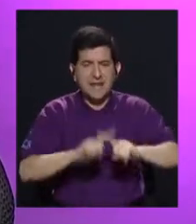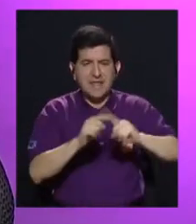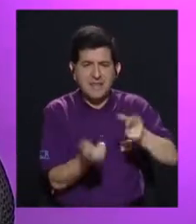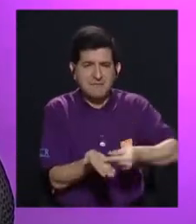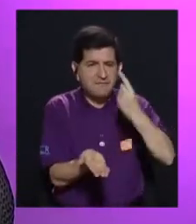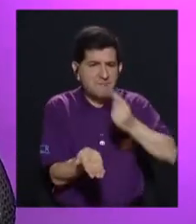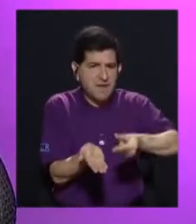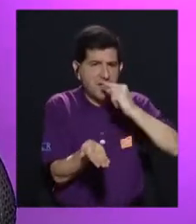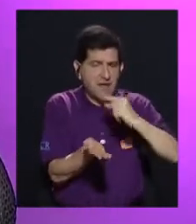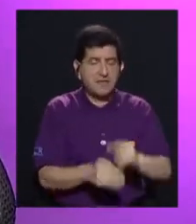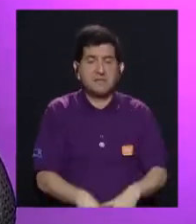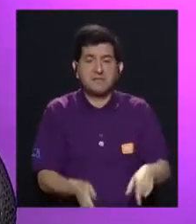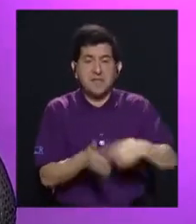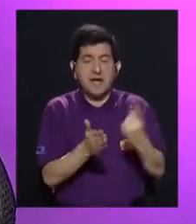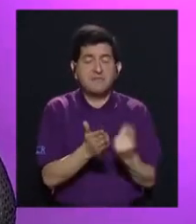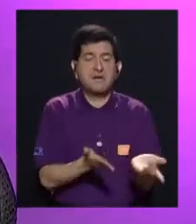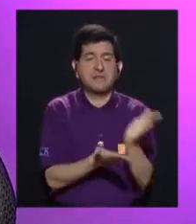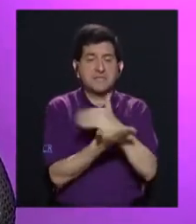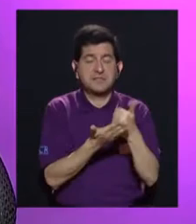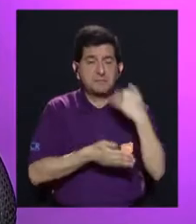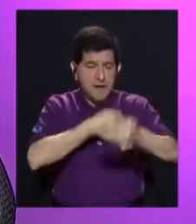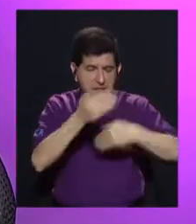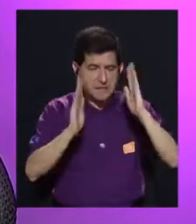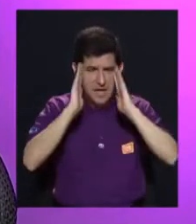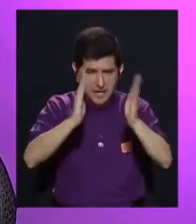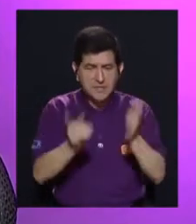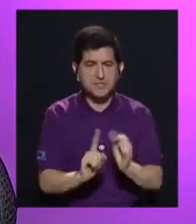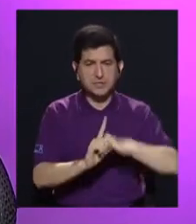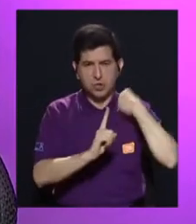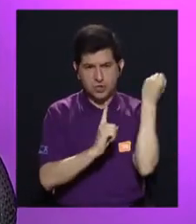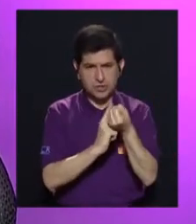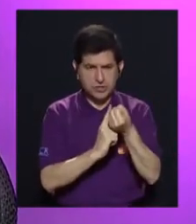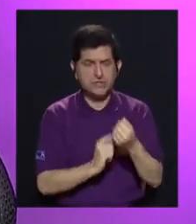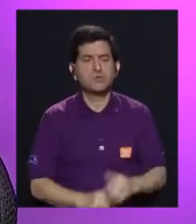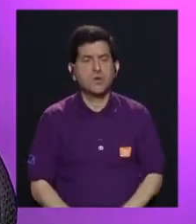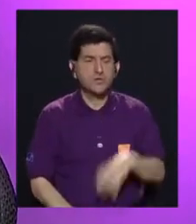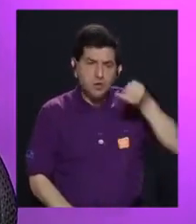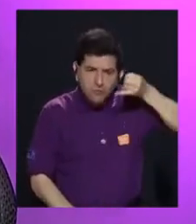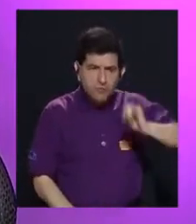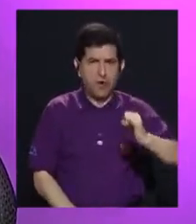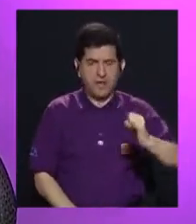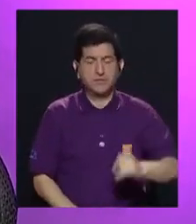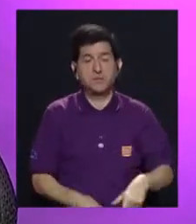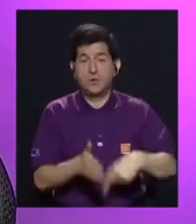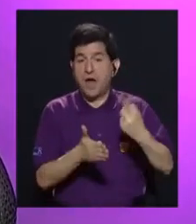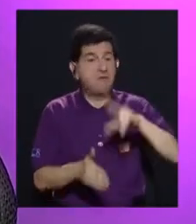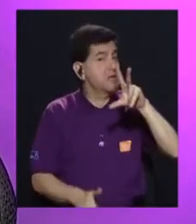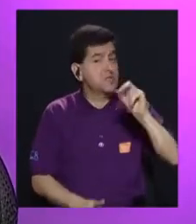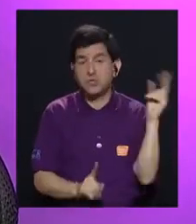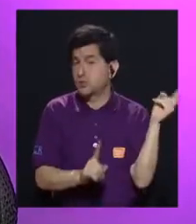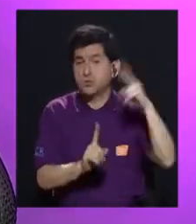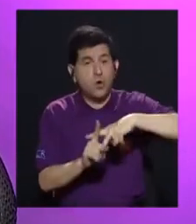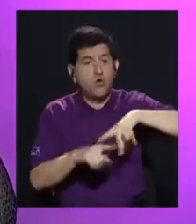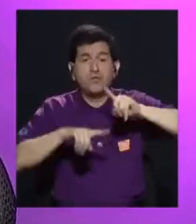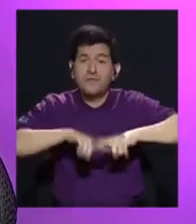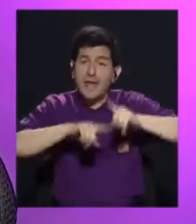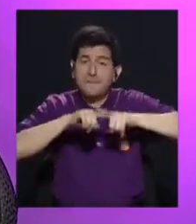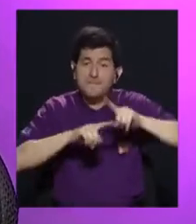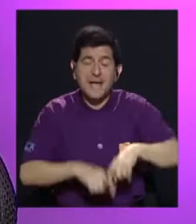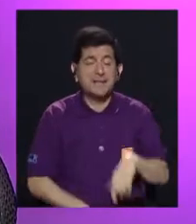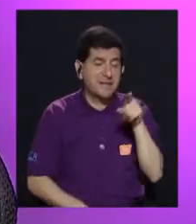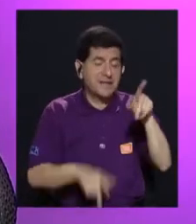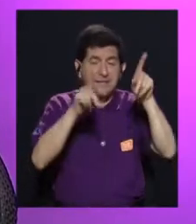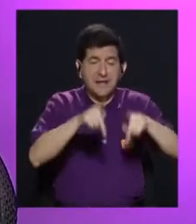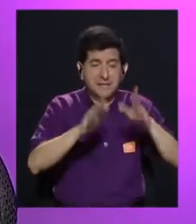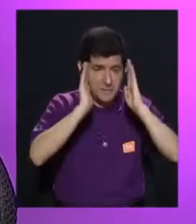a veces se implementan como parte de los protocolos de atención en situaciones de violación a veces no porque depende un poco del personal